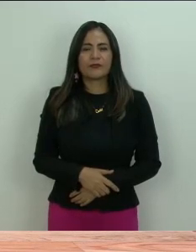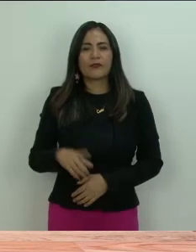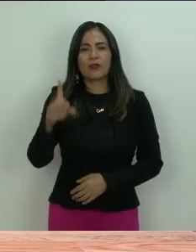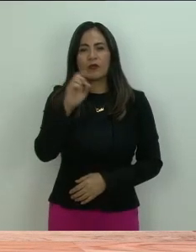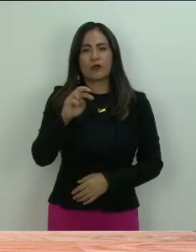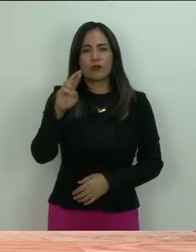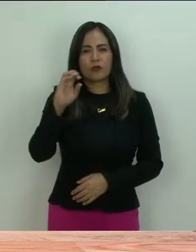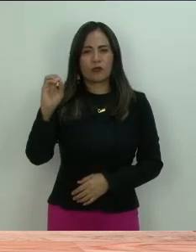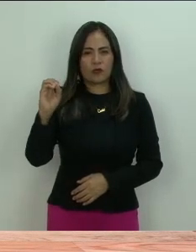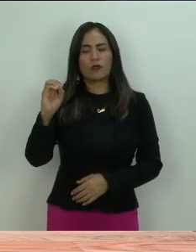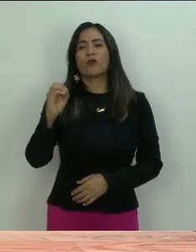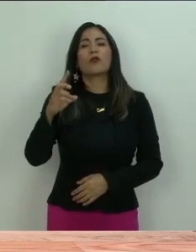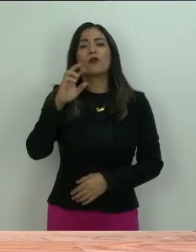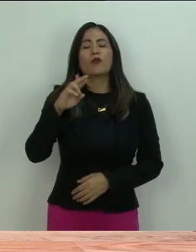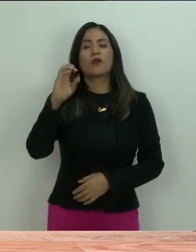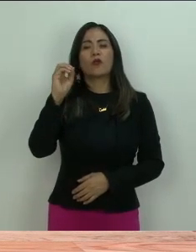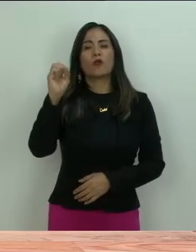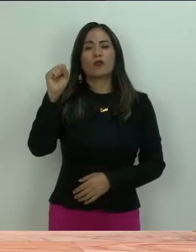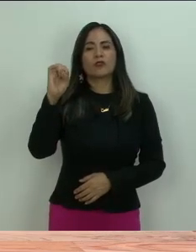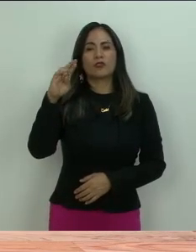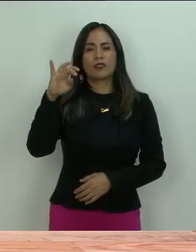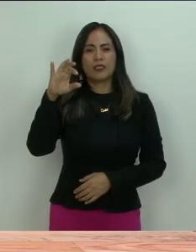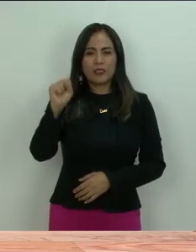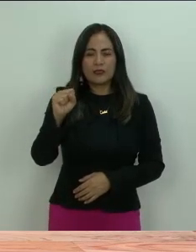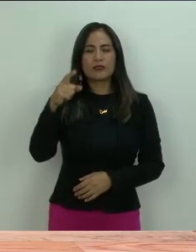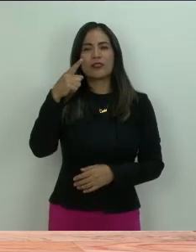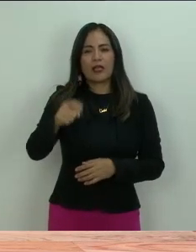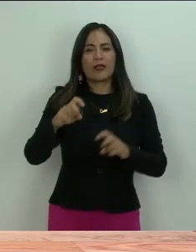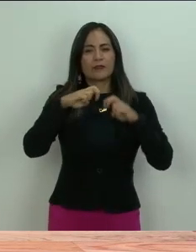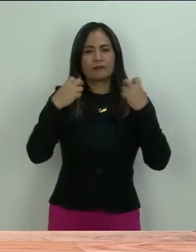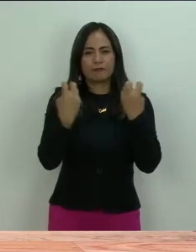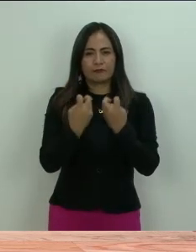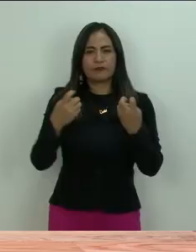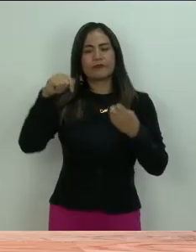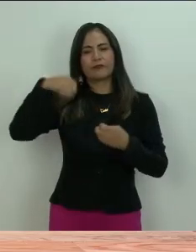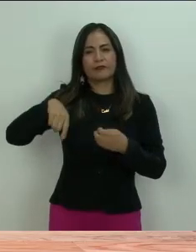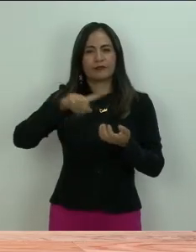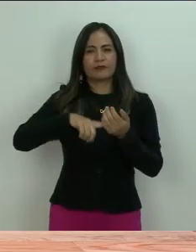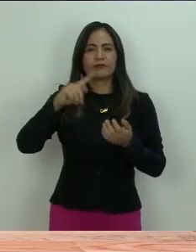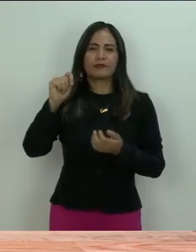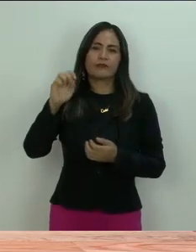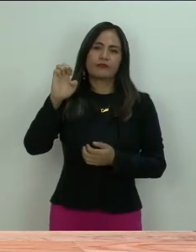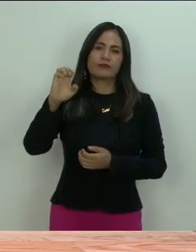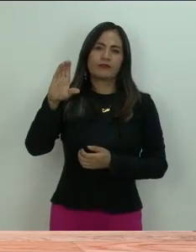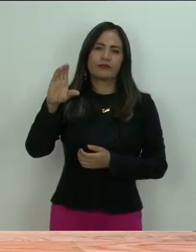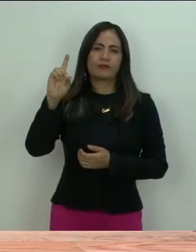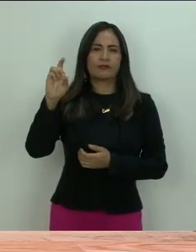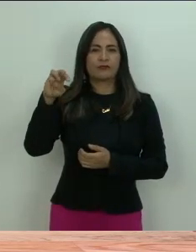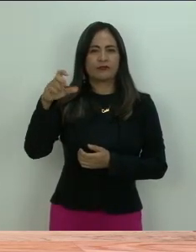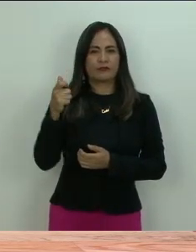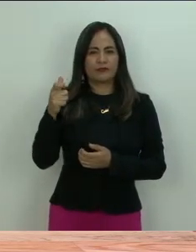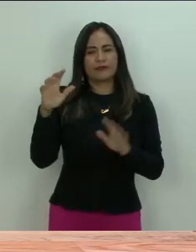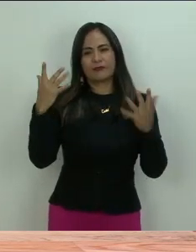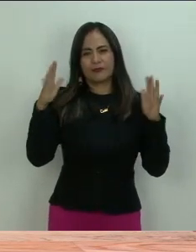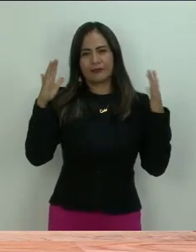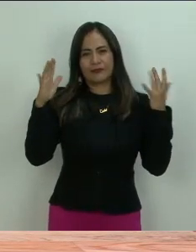Doctor Osiri Vázquez Rangel, magistrado integrante del Pleno del Tribunal Electoral de la Ciudad de México.